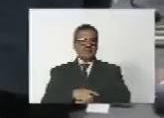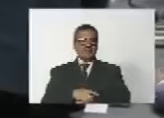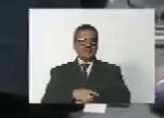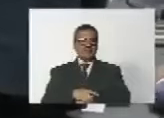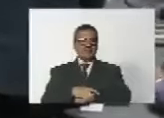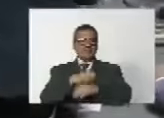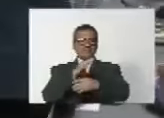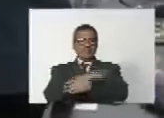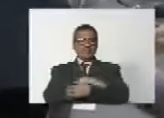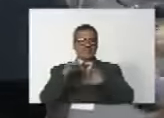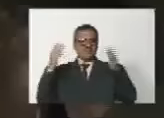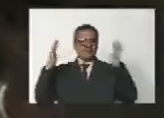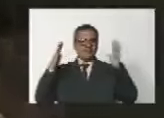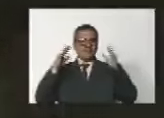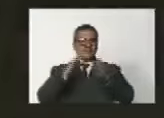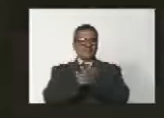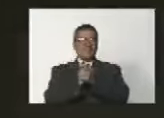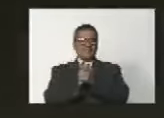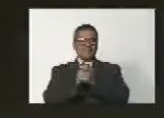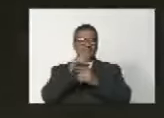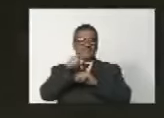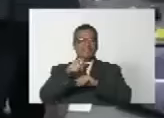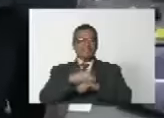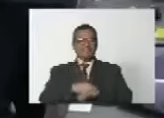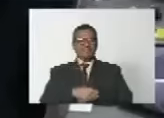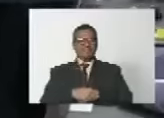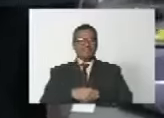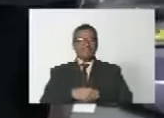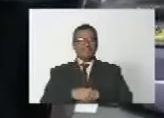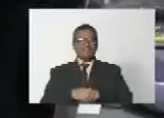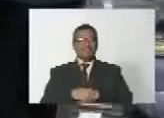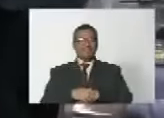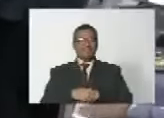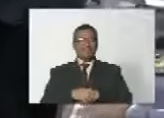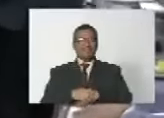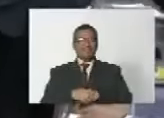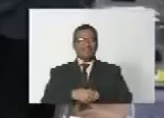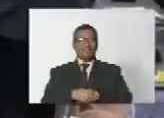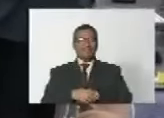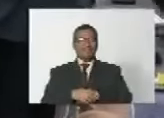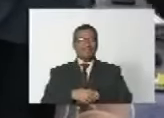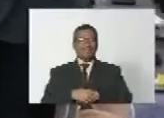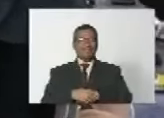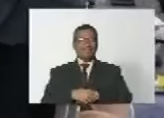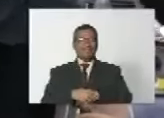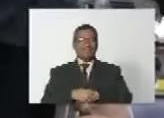Vamos a darle un aplauso, ¿vale, compañero? De verdad. Que se pare, que se pare.